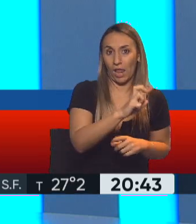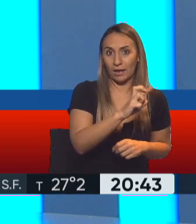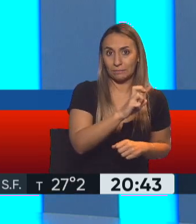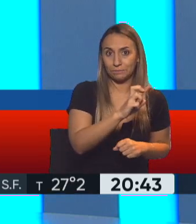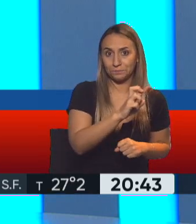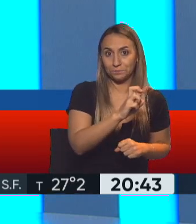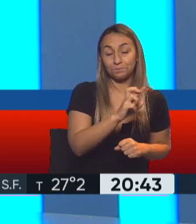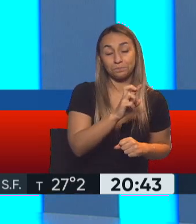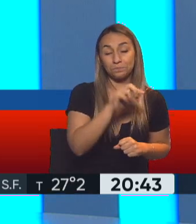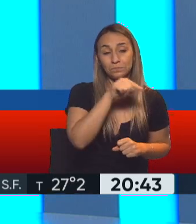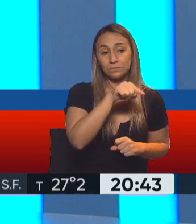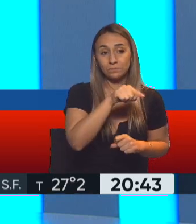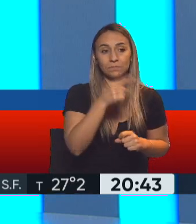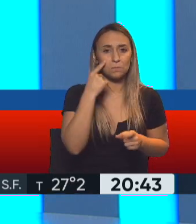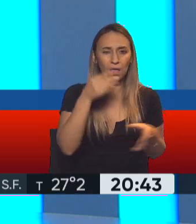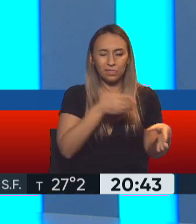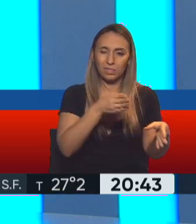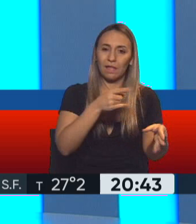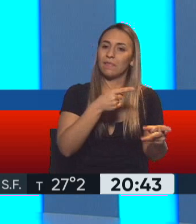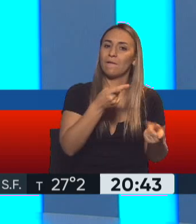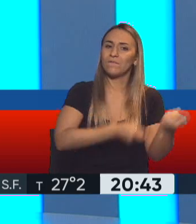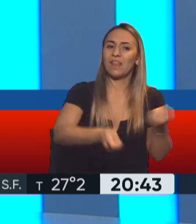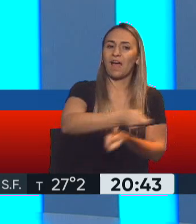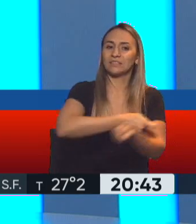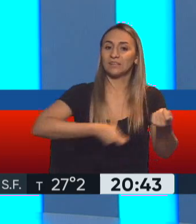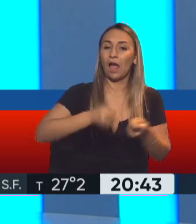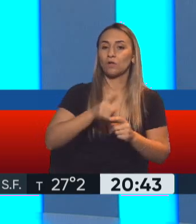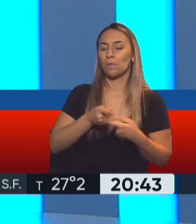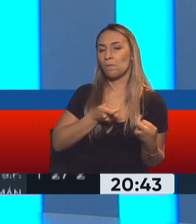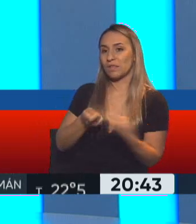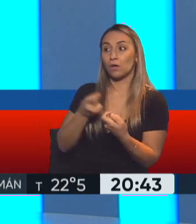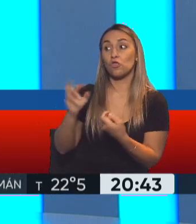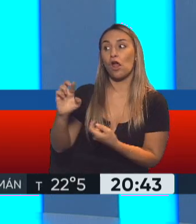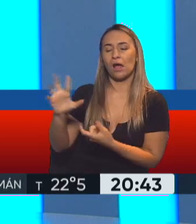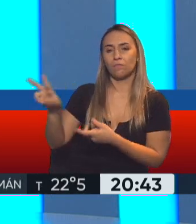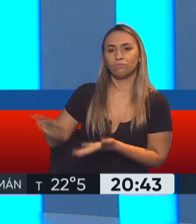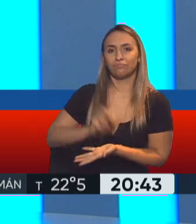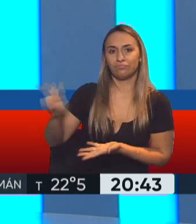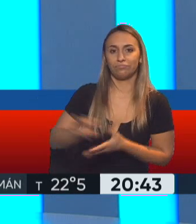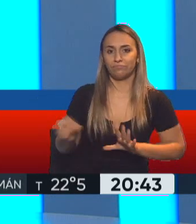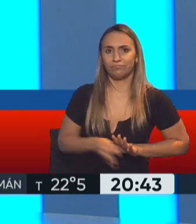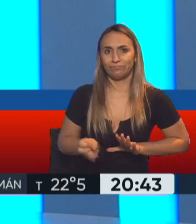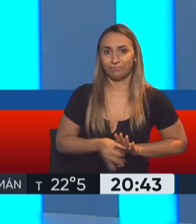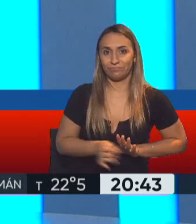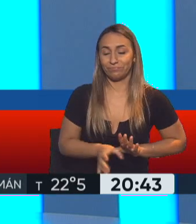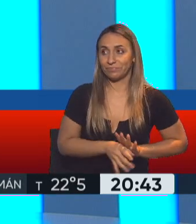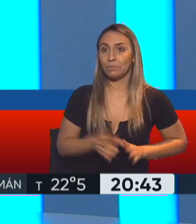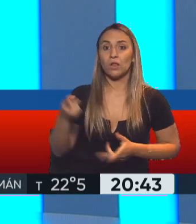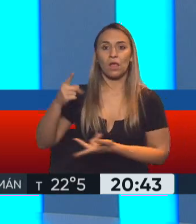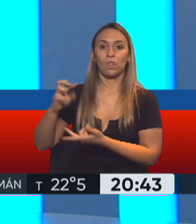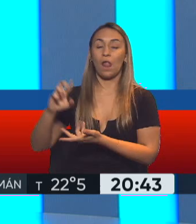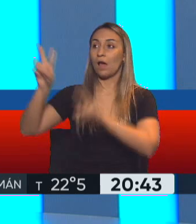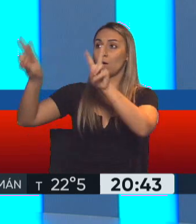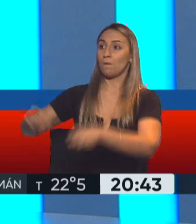y ese canal financiero es hoy el que está presionando y llevarnos esos recursos de la economía real por eso hay en son